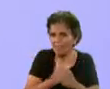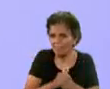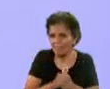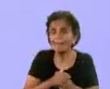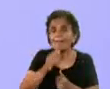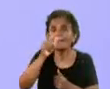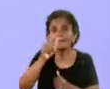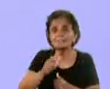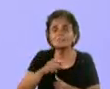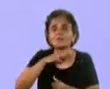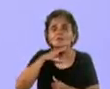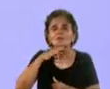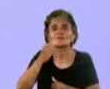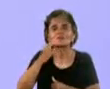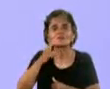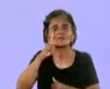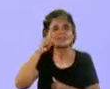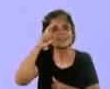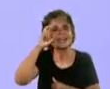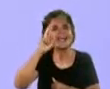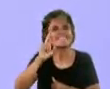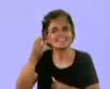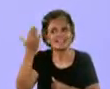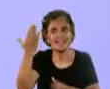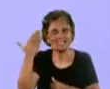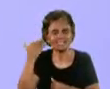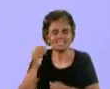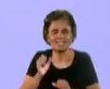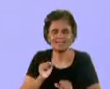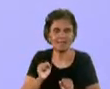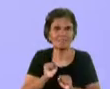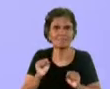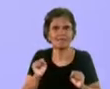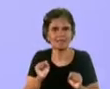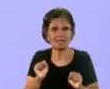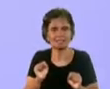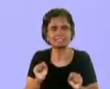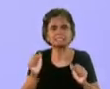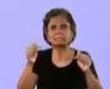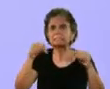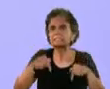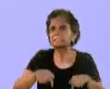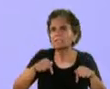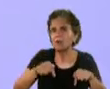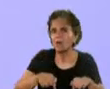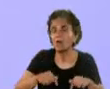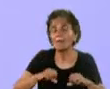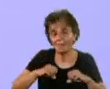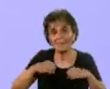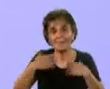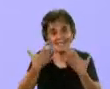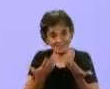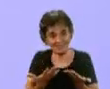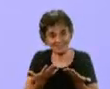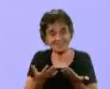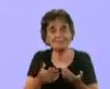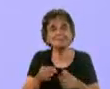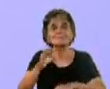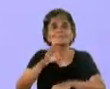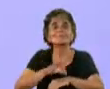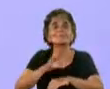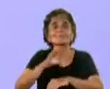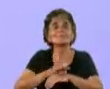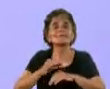Javier Altamirano, que hoy, por suerte, pareciera se estar recuperando favorablemente? Bueno, vamos a hablar con un especialista, con el